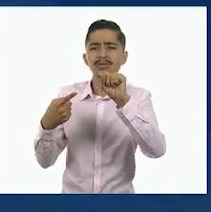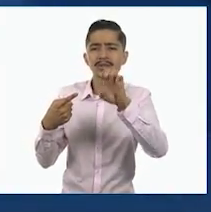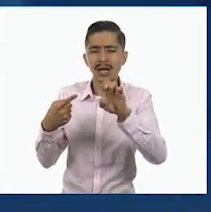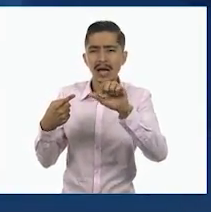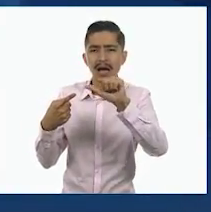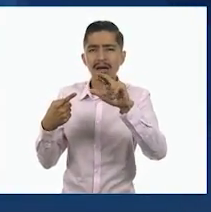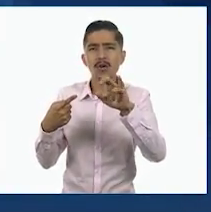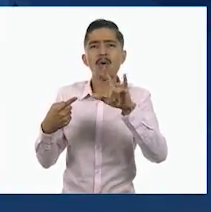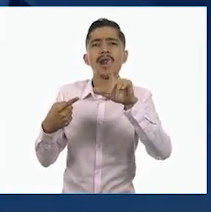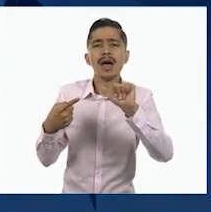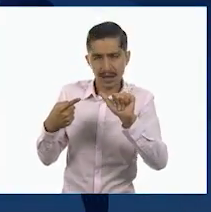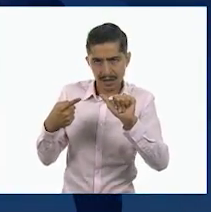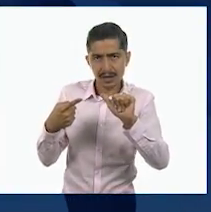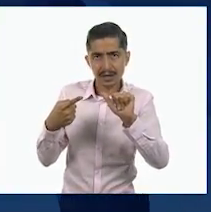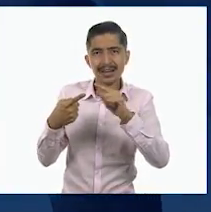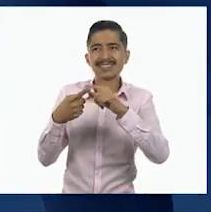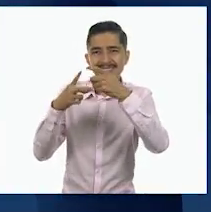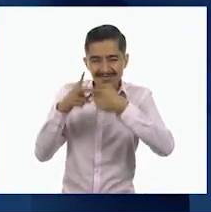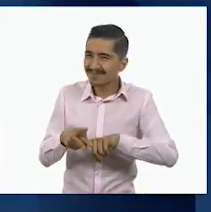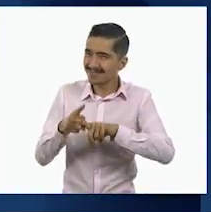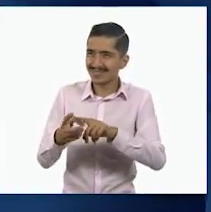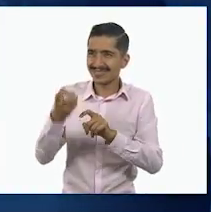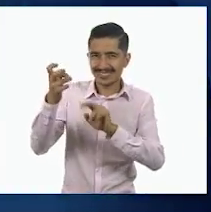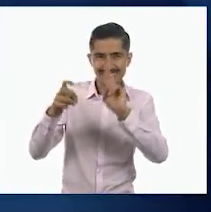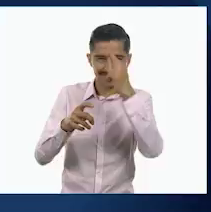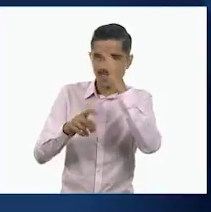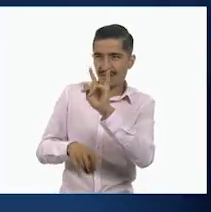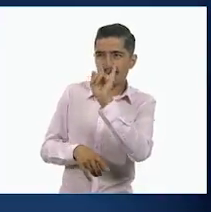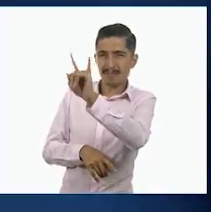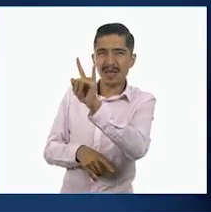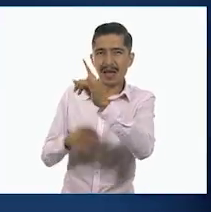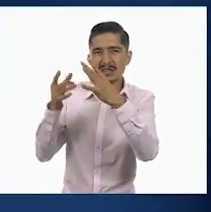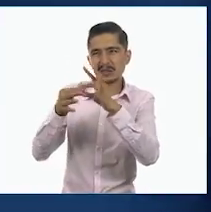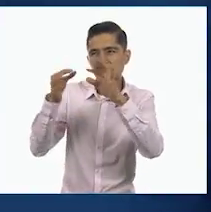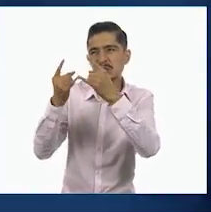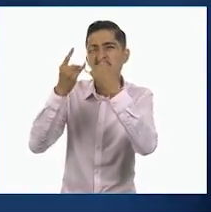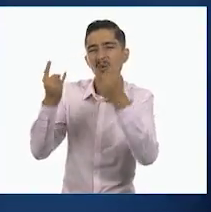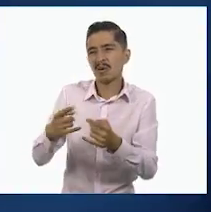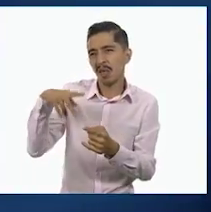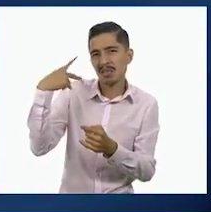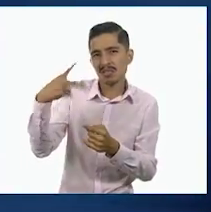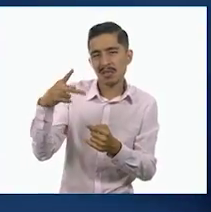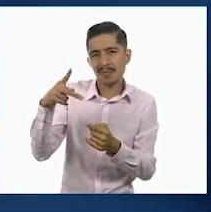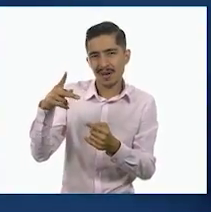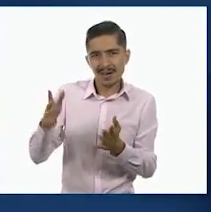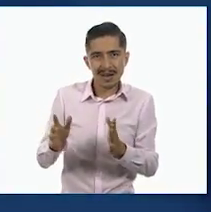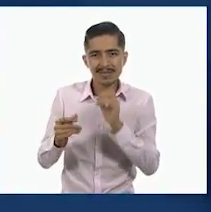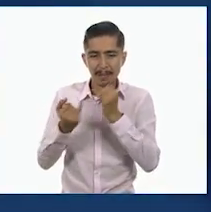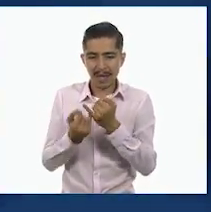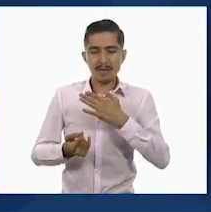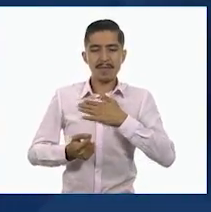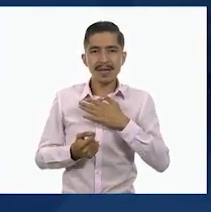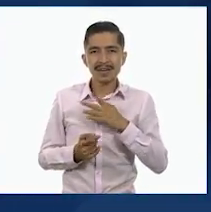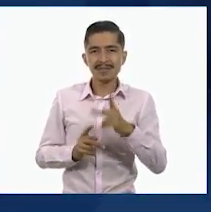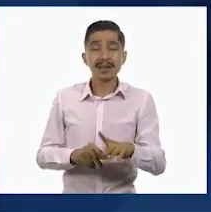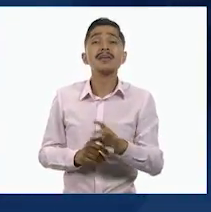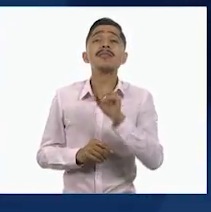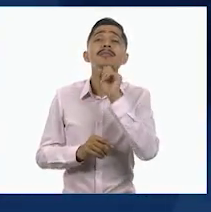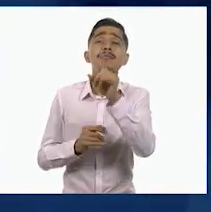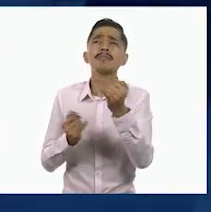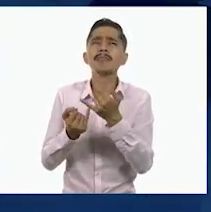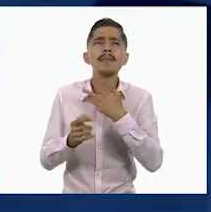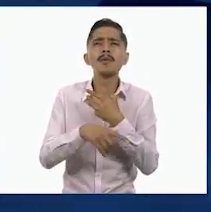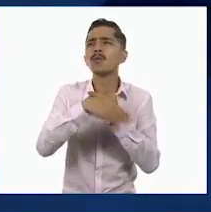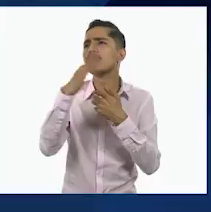Y con él iniciamos el bloque, ¿verdad? Con un Así texto es. biográfico y un texto autobiográfico. Después tenemos